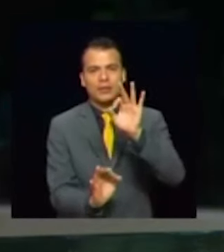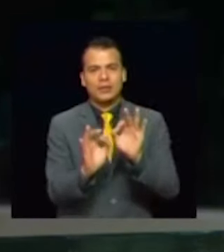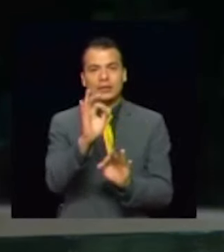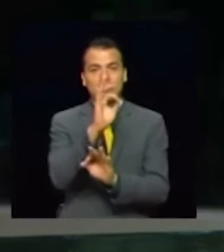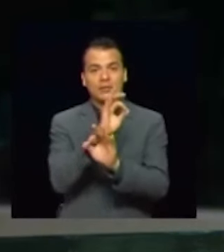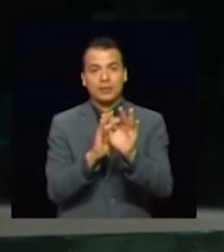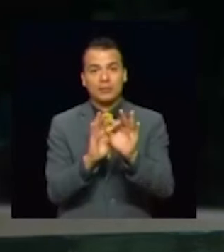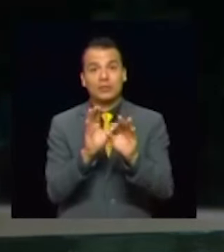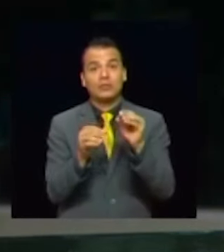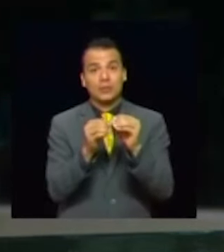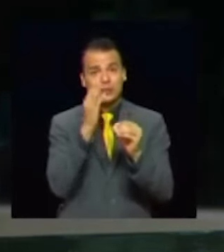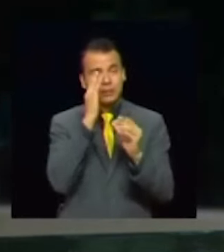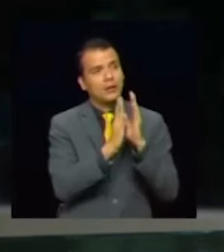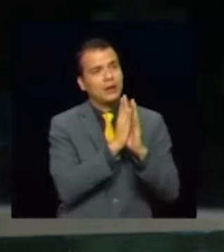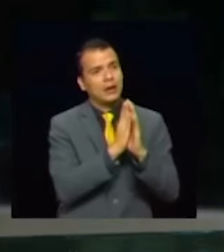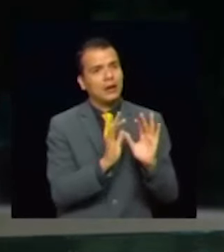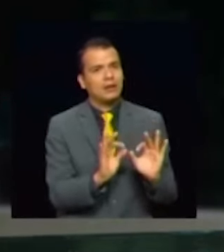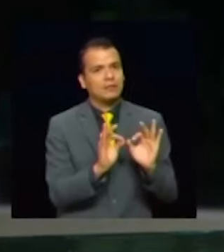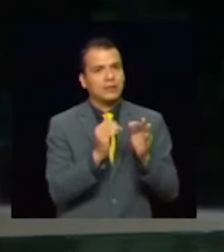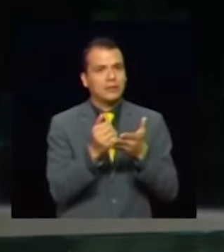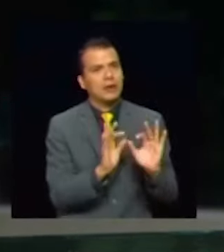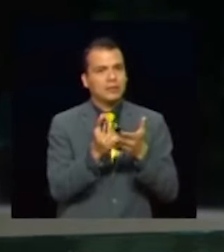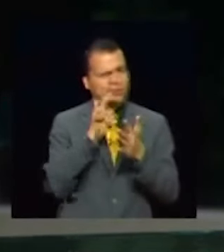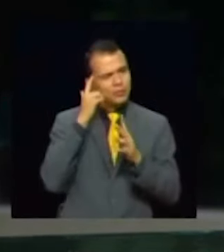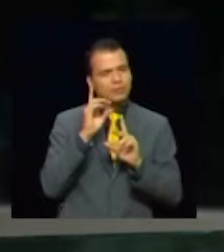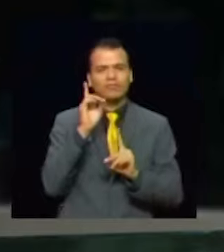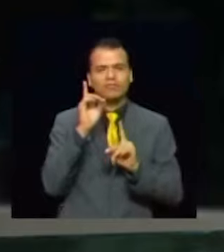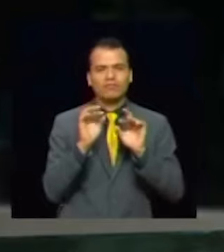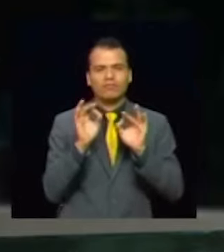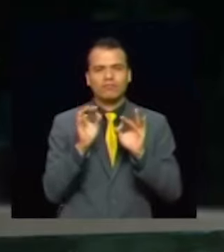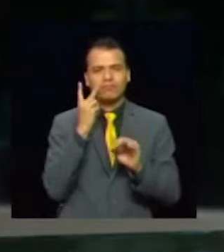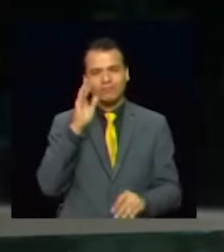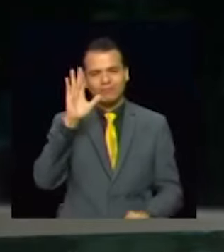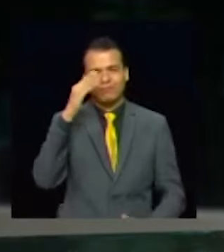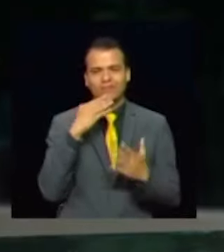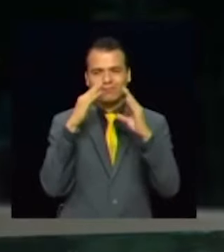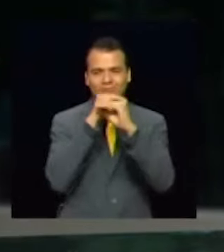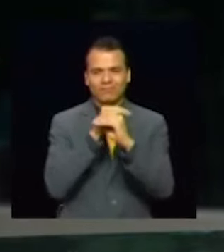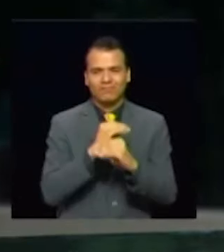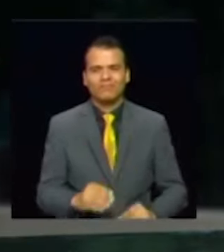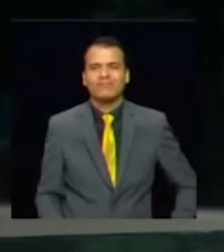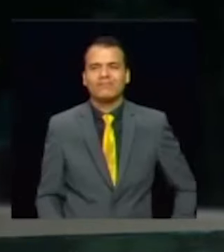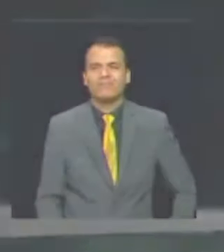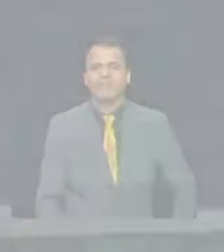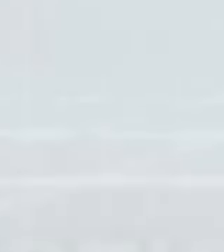Telepacífico. Recuerde, estar bien informado le permite tomar buenas decisiones. Feliz noche.